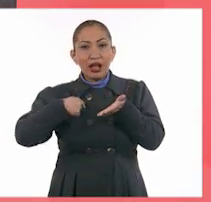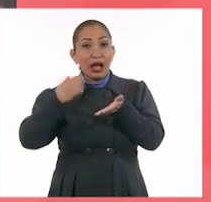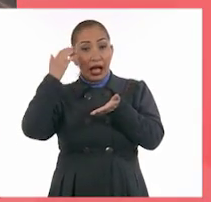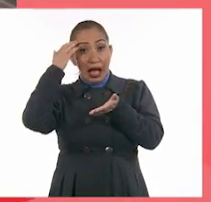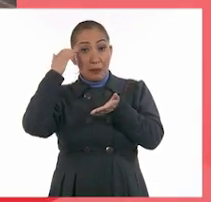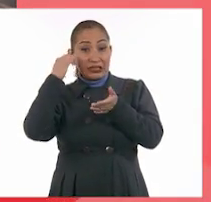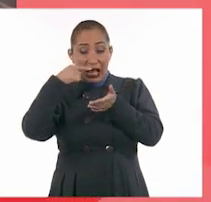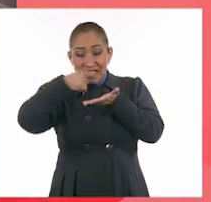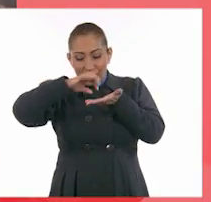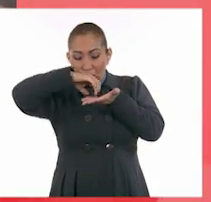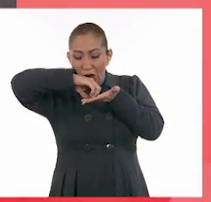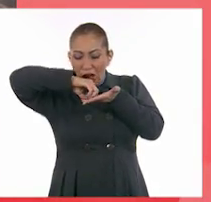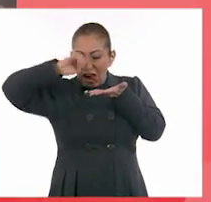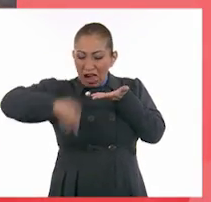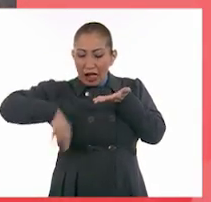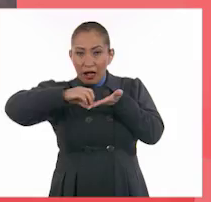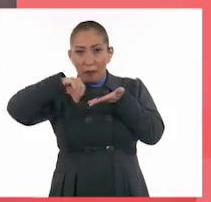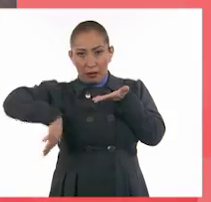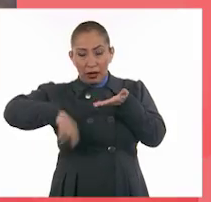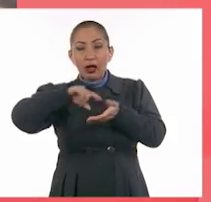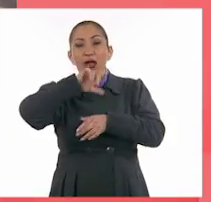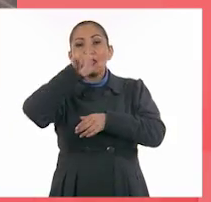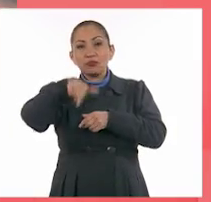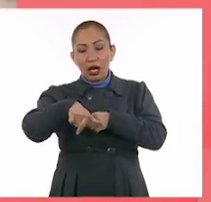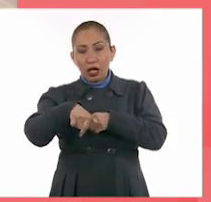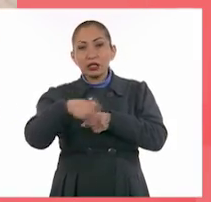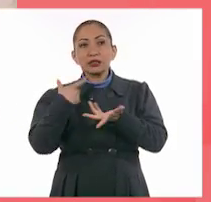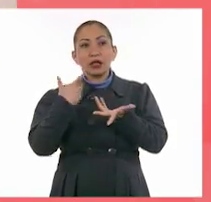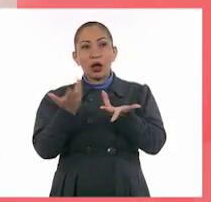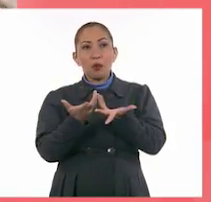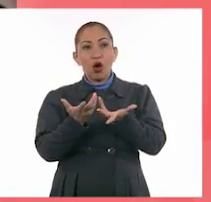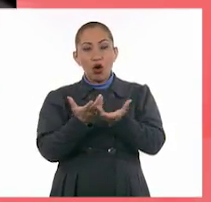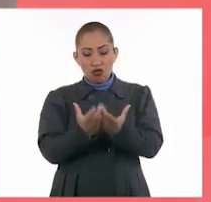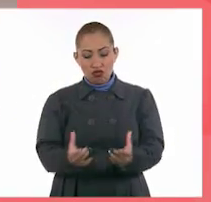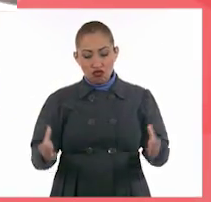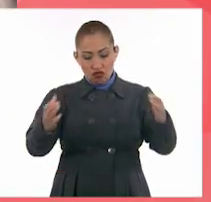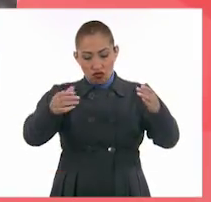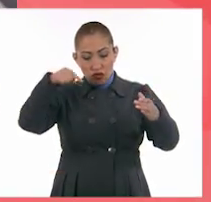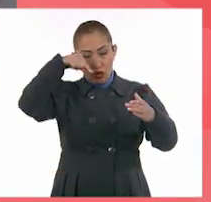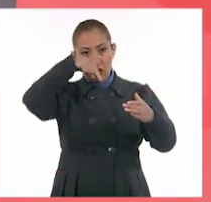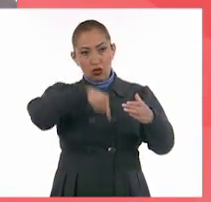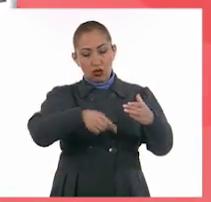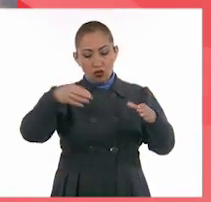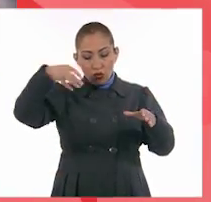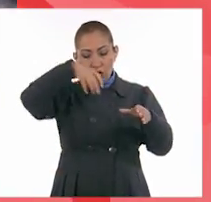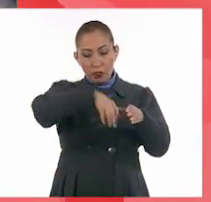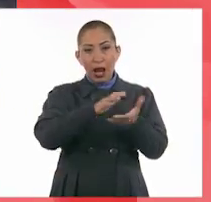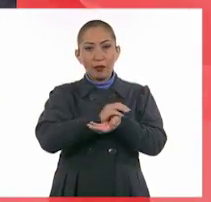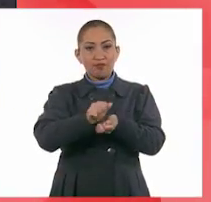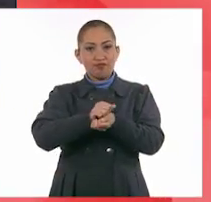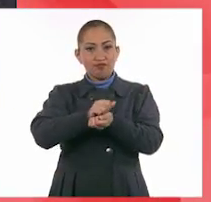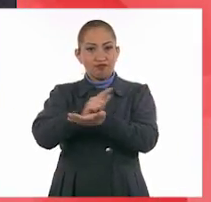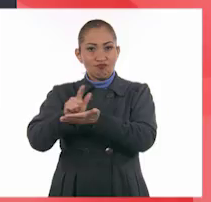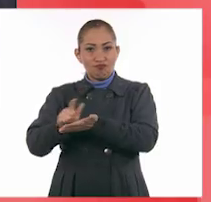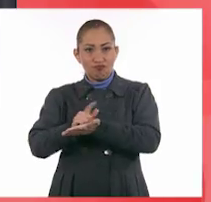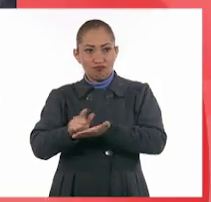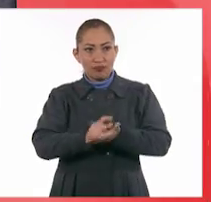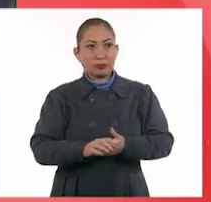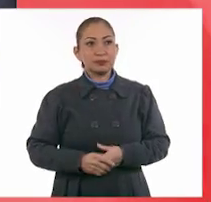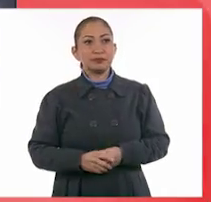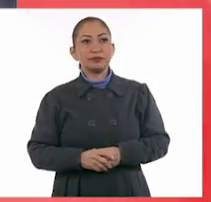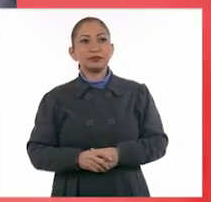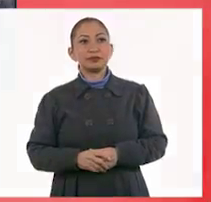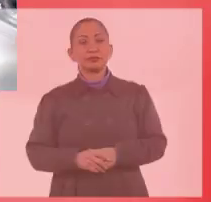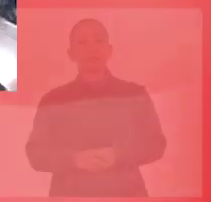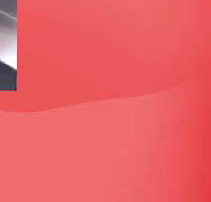cabeza. Y posteriormente va a ponerla en una tarja para el lavado, ¿no?